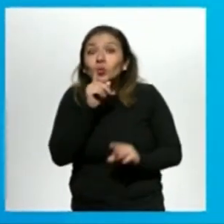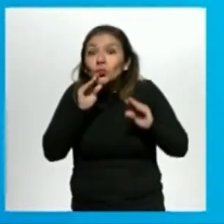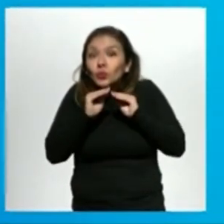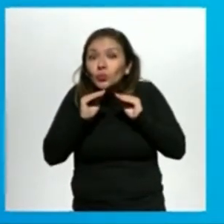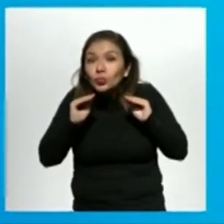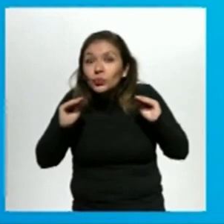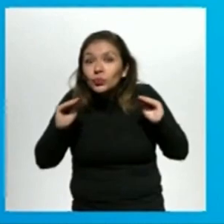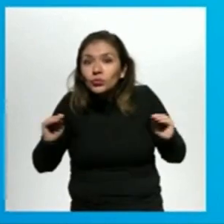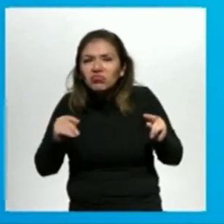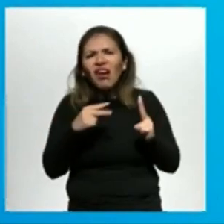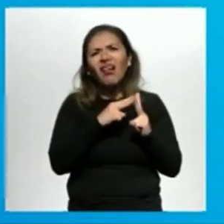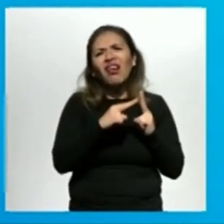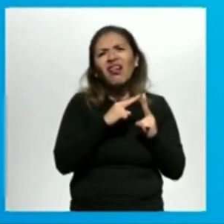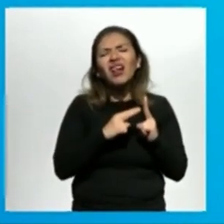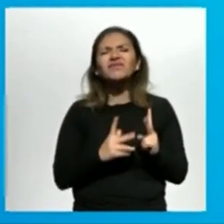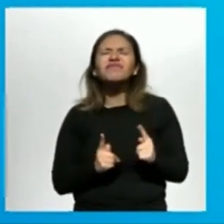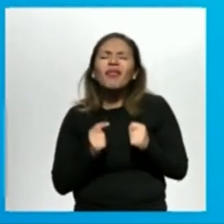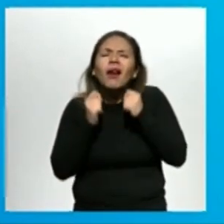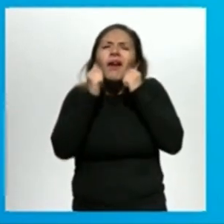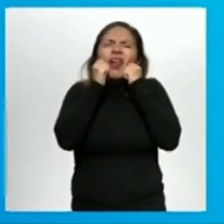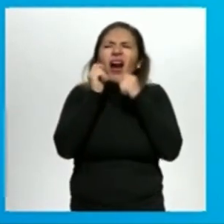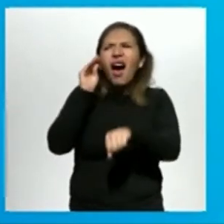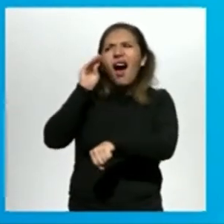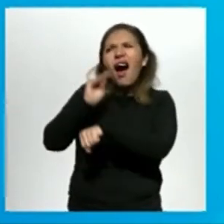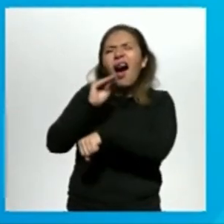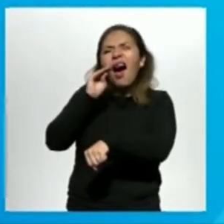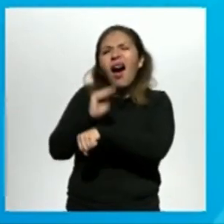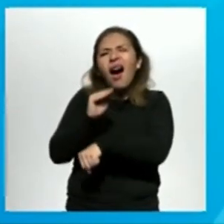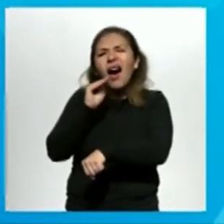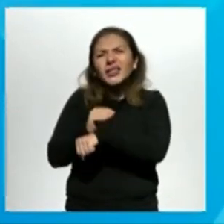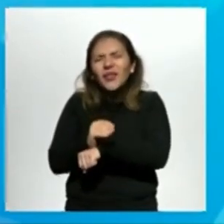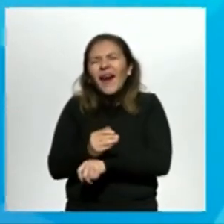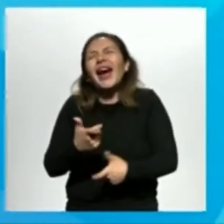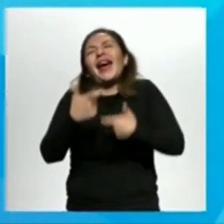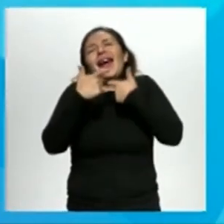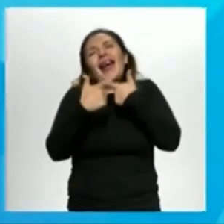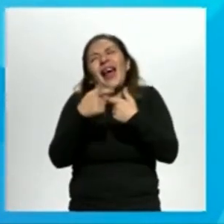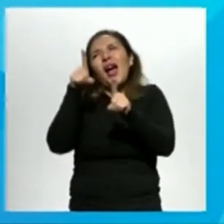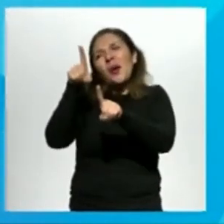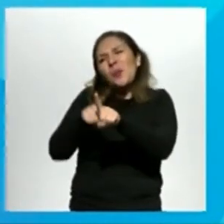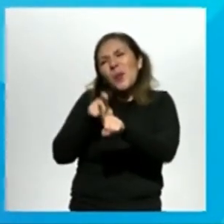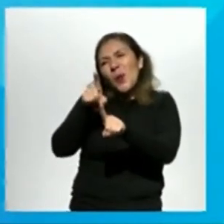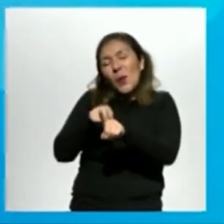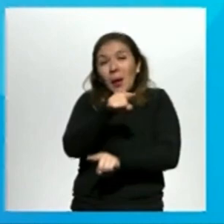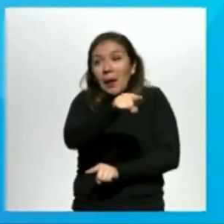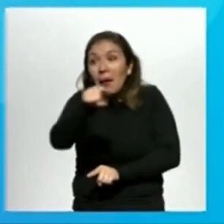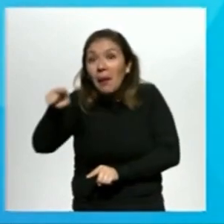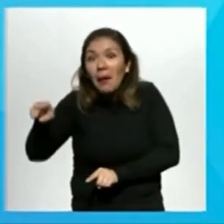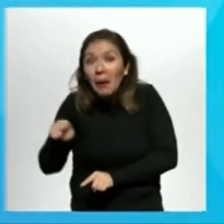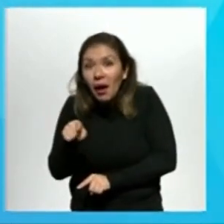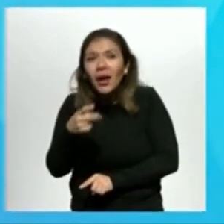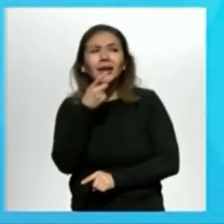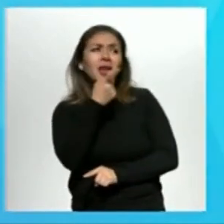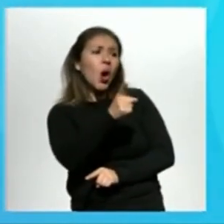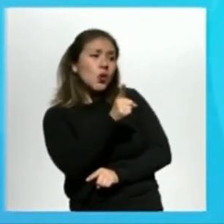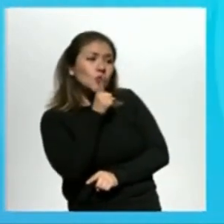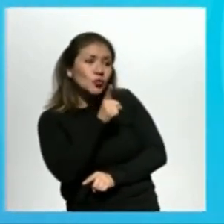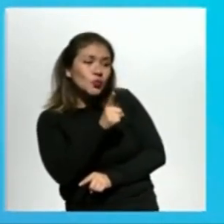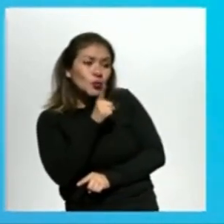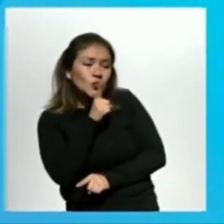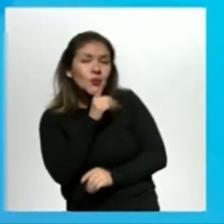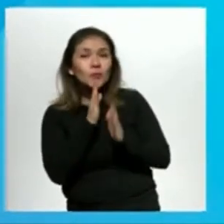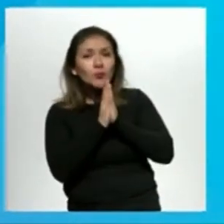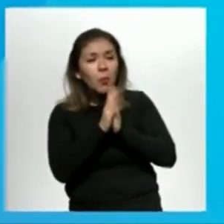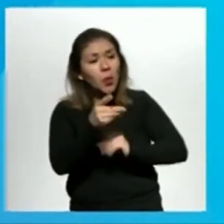silencio, ellos no hacían ningún caso y hasta se burlaban de las personas cuando les decían que estaban